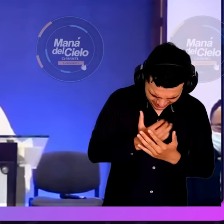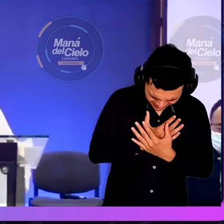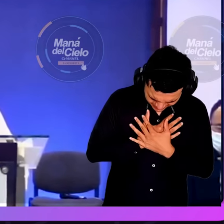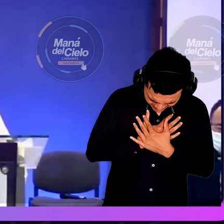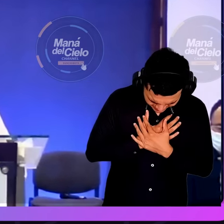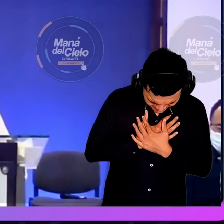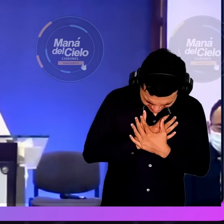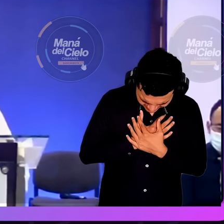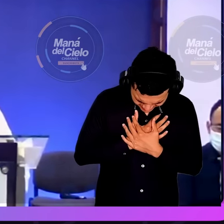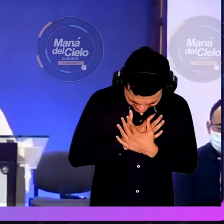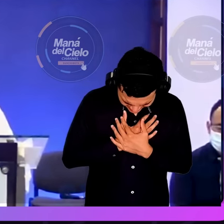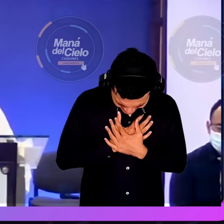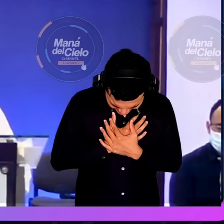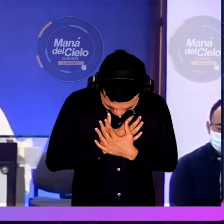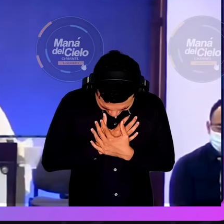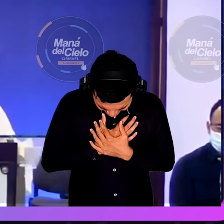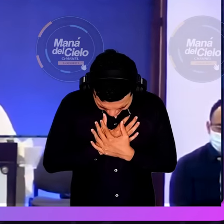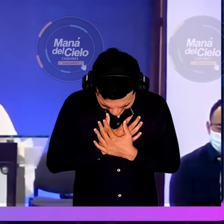¡Ayúdanos!